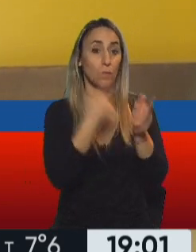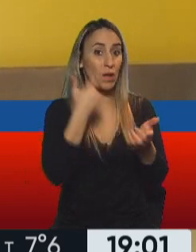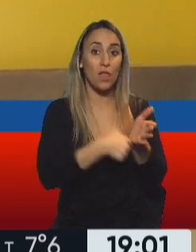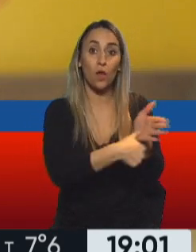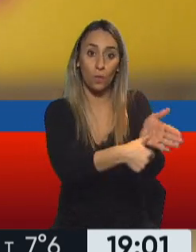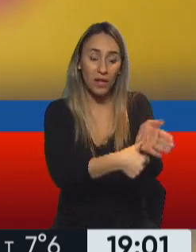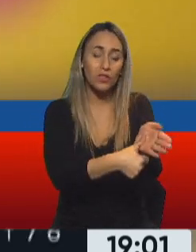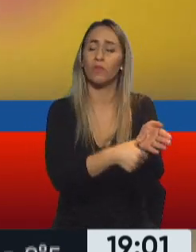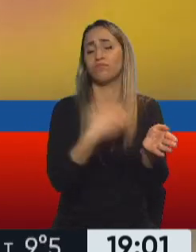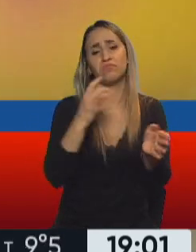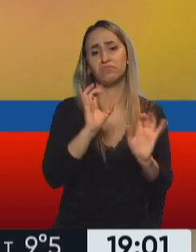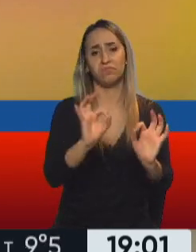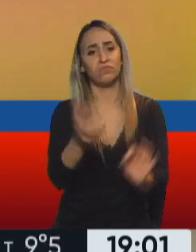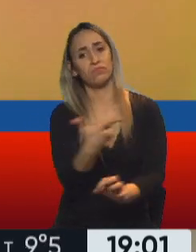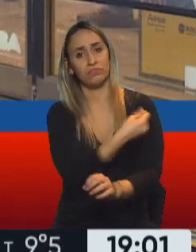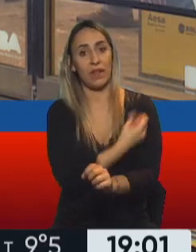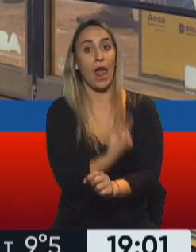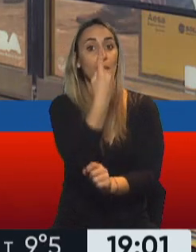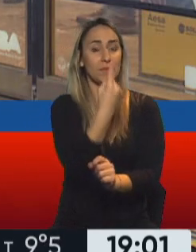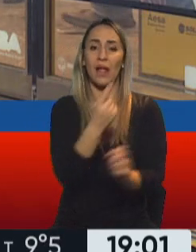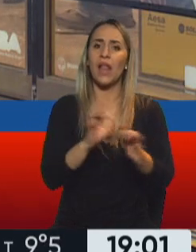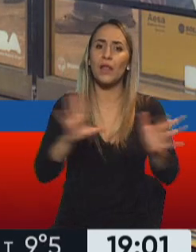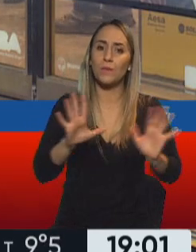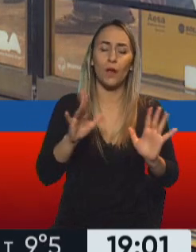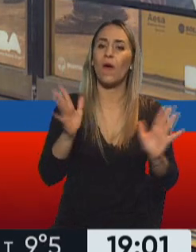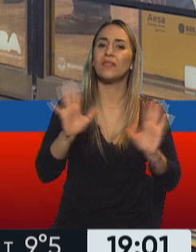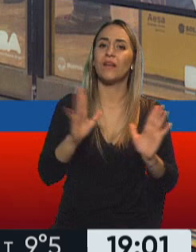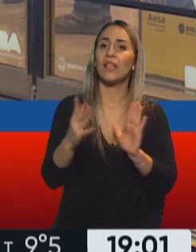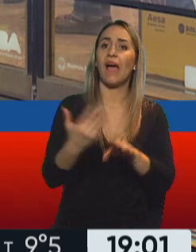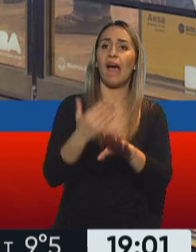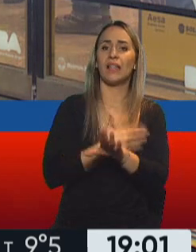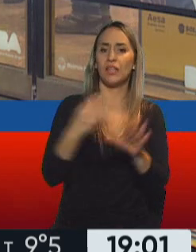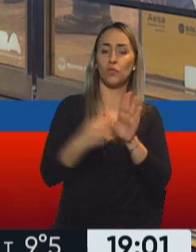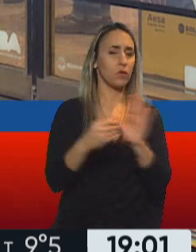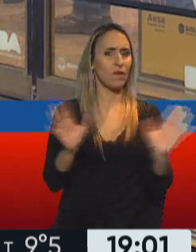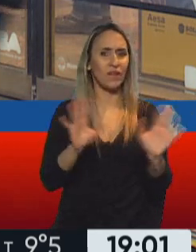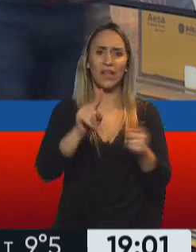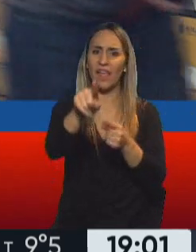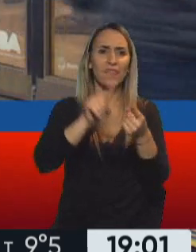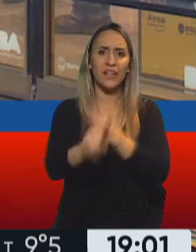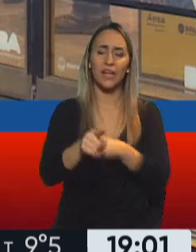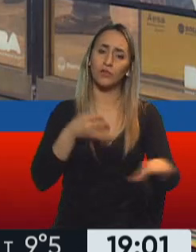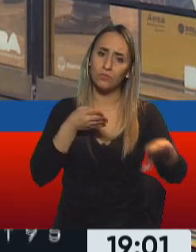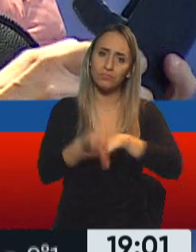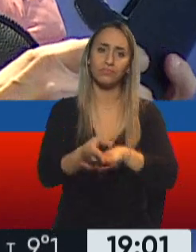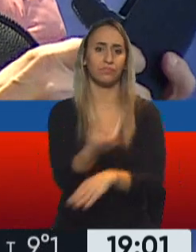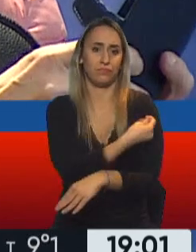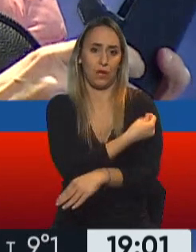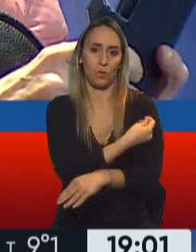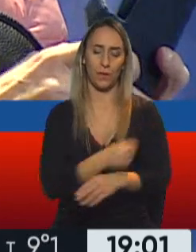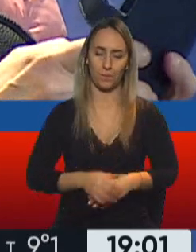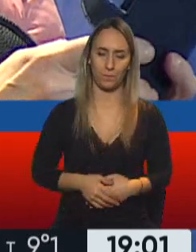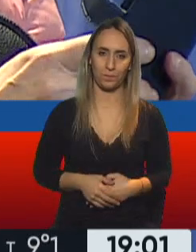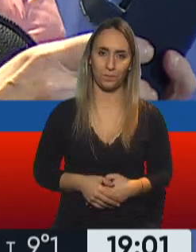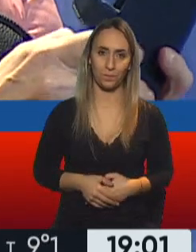primera dosis contra el coronavirus de manera libre es decir sin turno van directo y de esa manera pueden ser inocular por